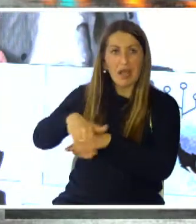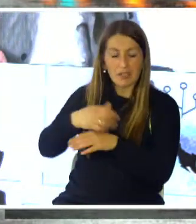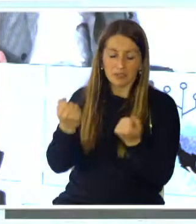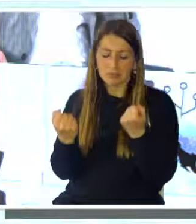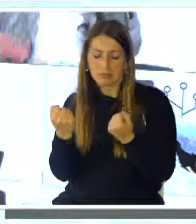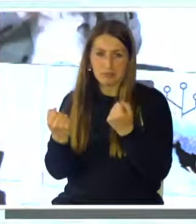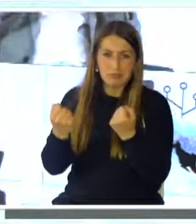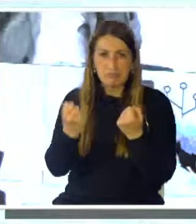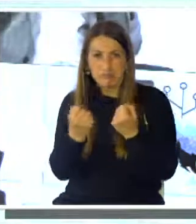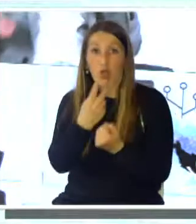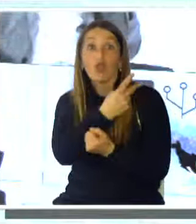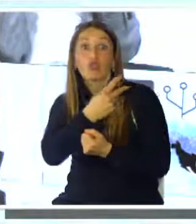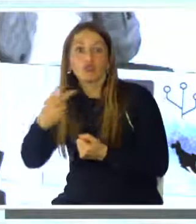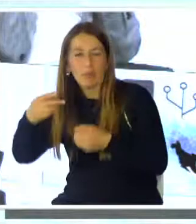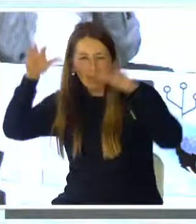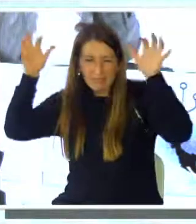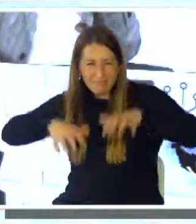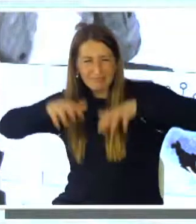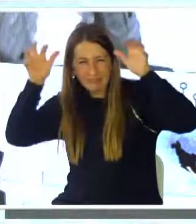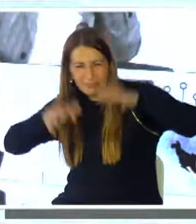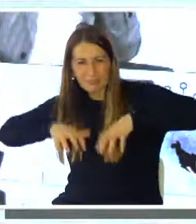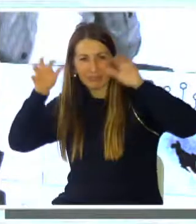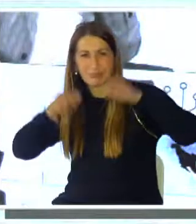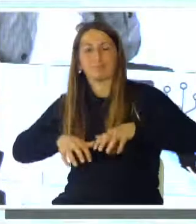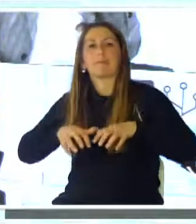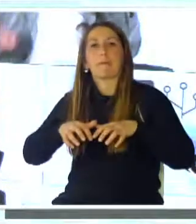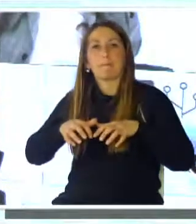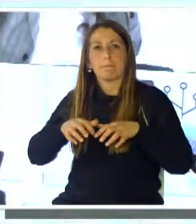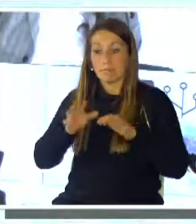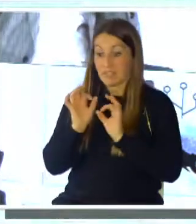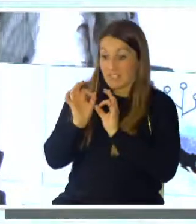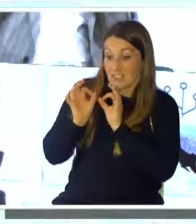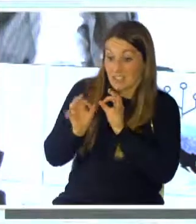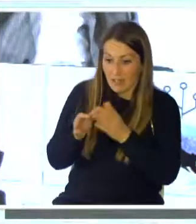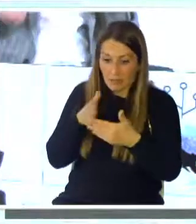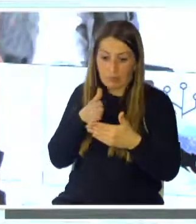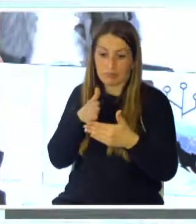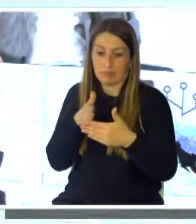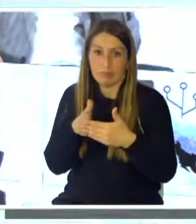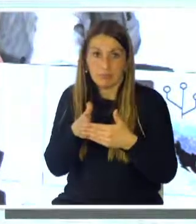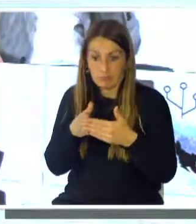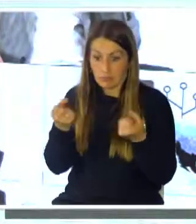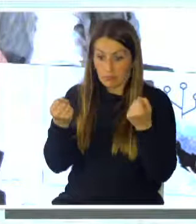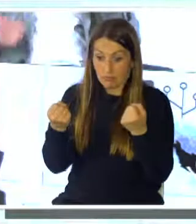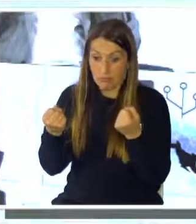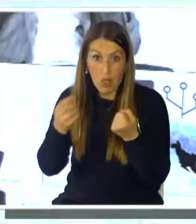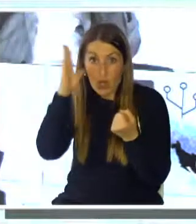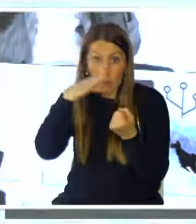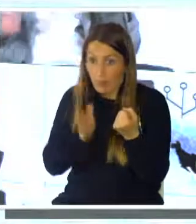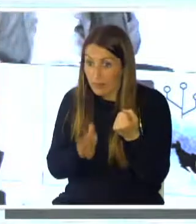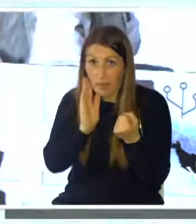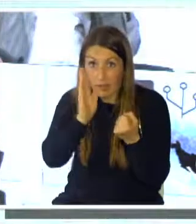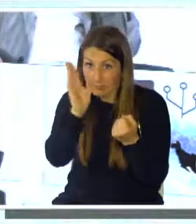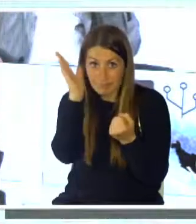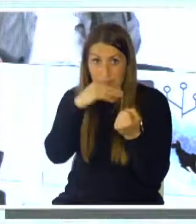después de estas dos semanas de lluvia donde están llegando a una intersección y el auto no puede pasar el auto no puede circular